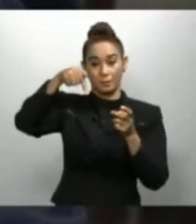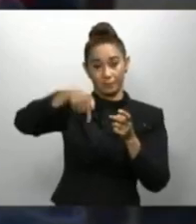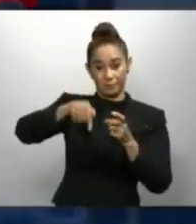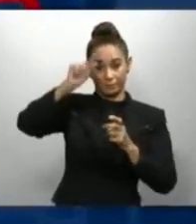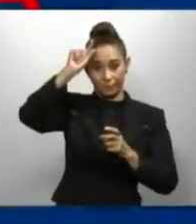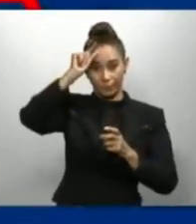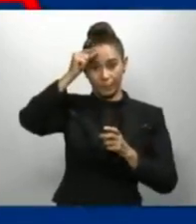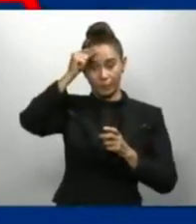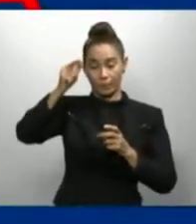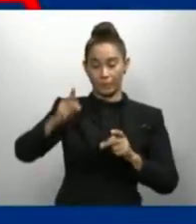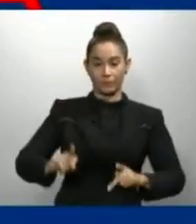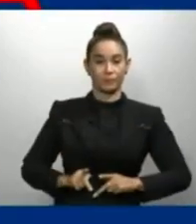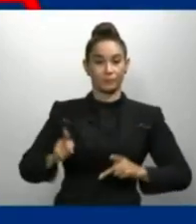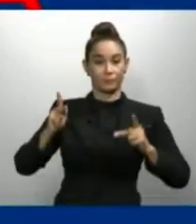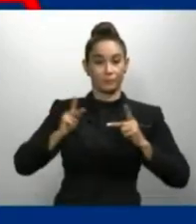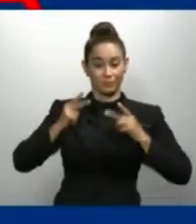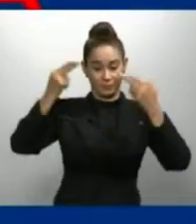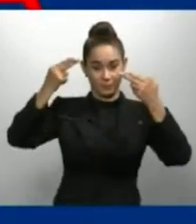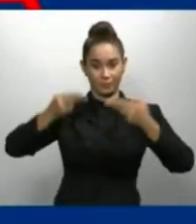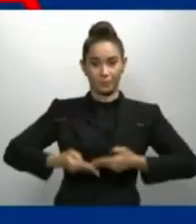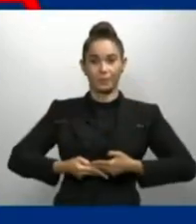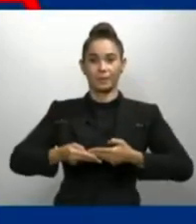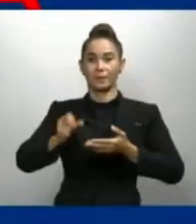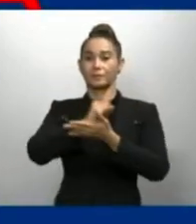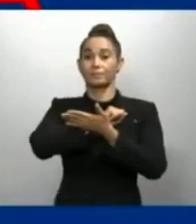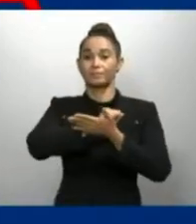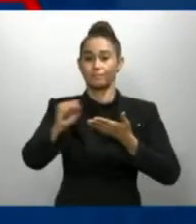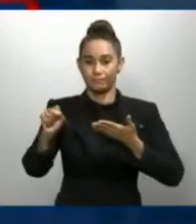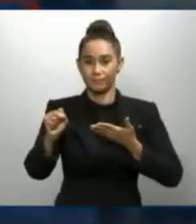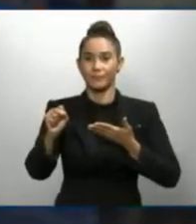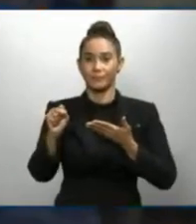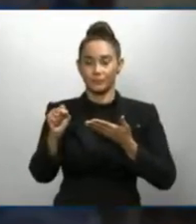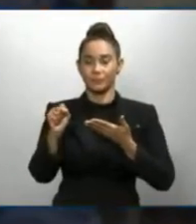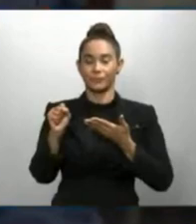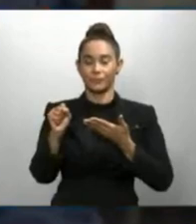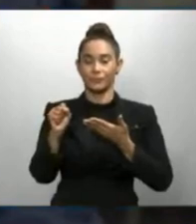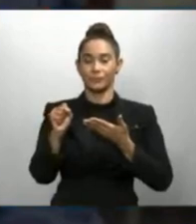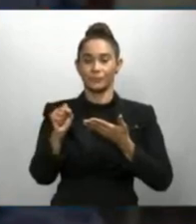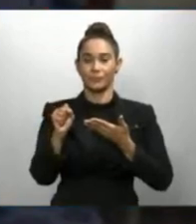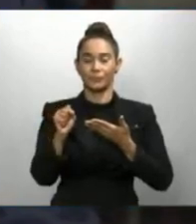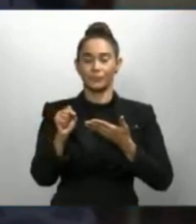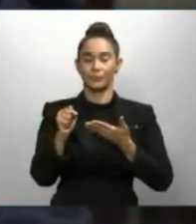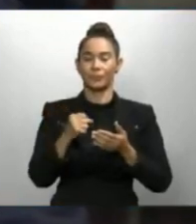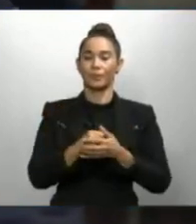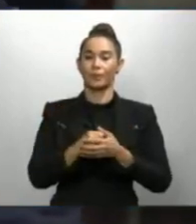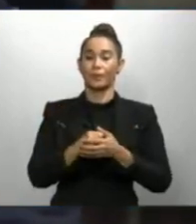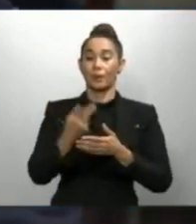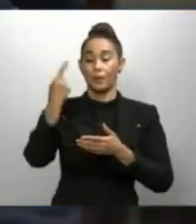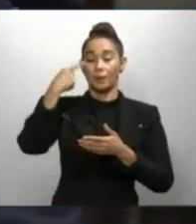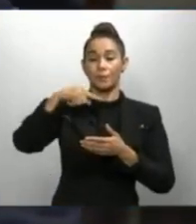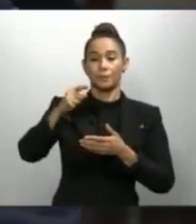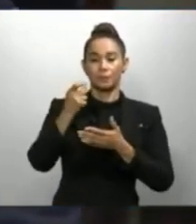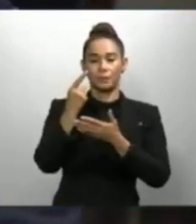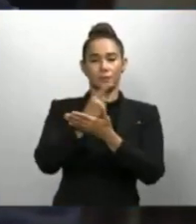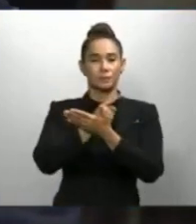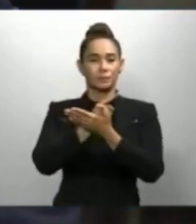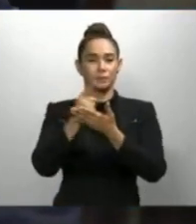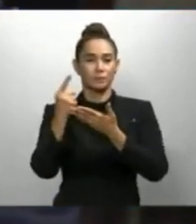gobierno la vida humana es sagrada. Por ello, desde hace